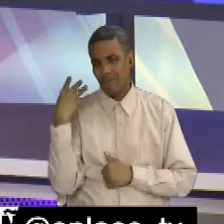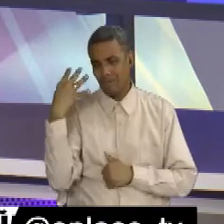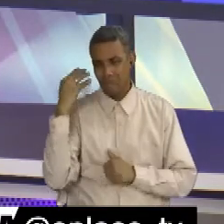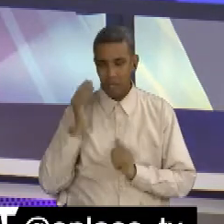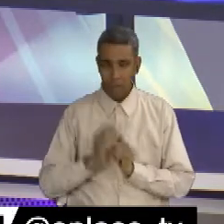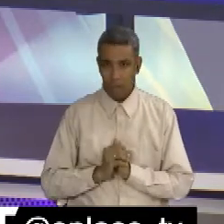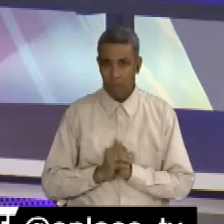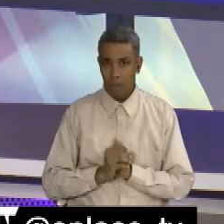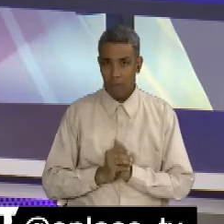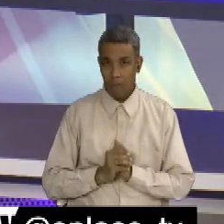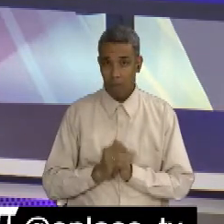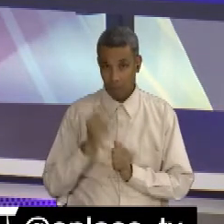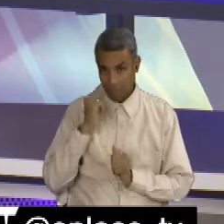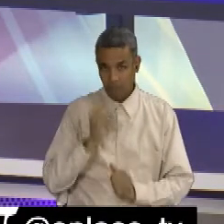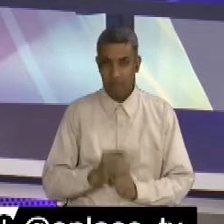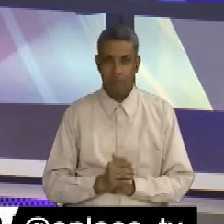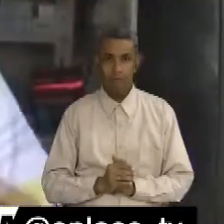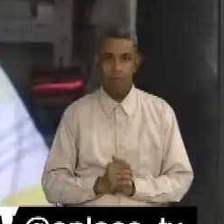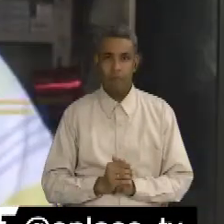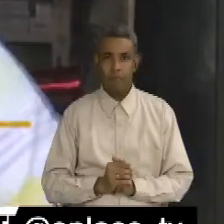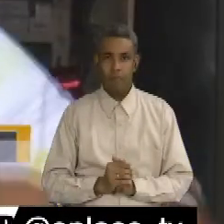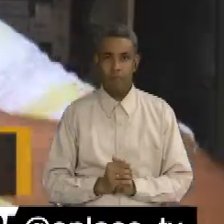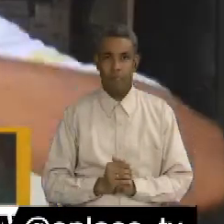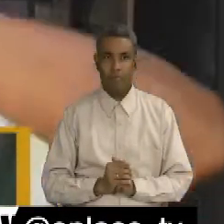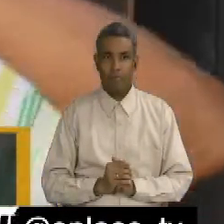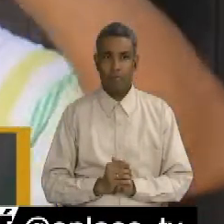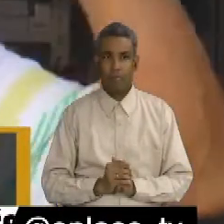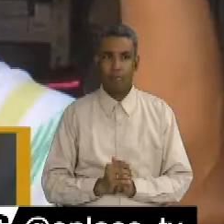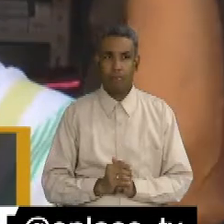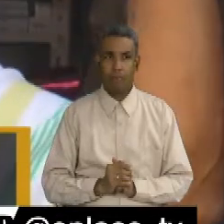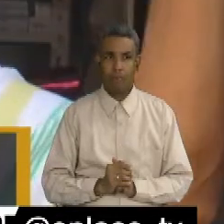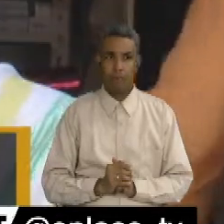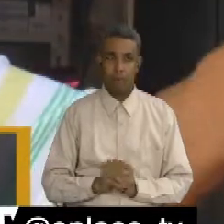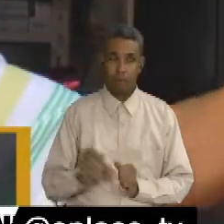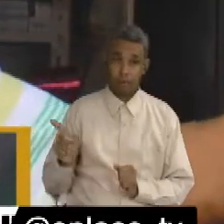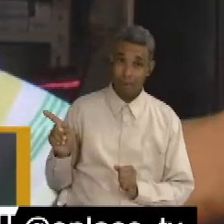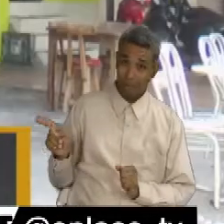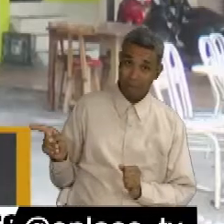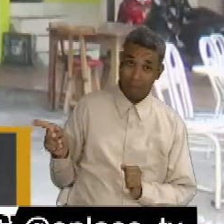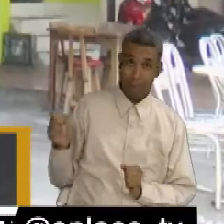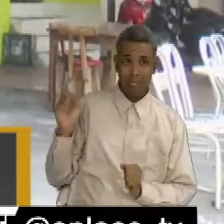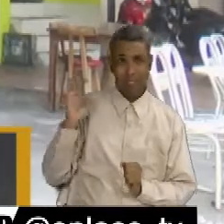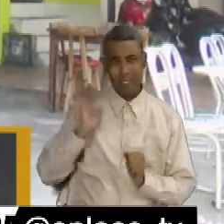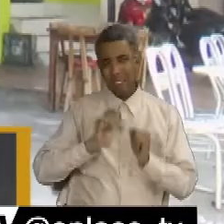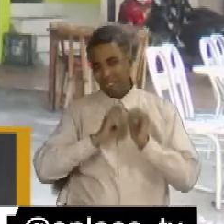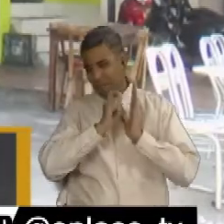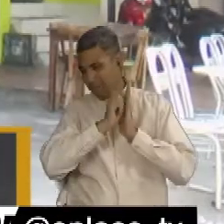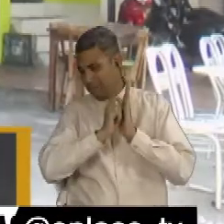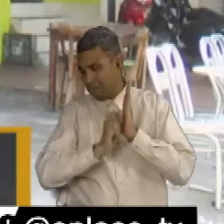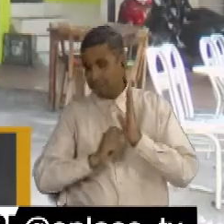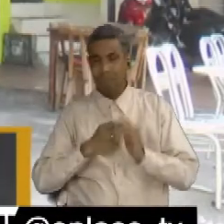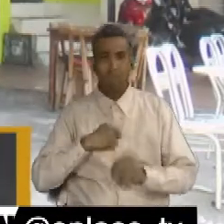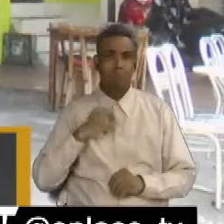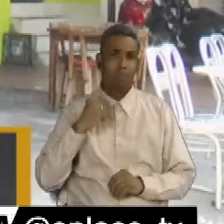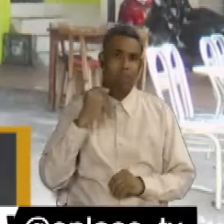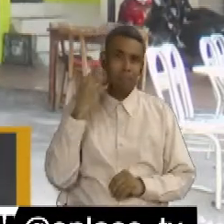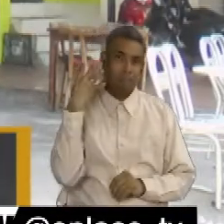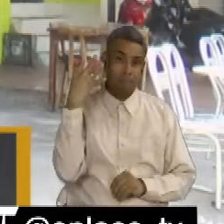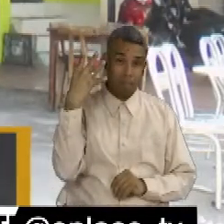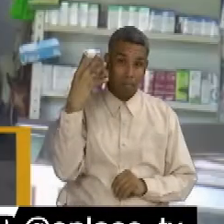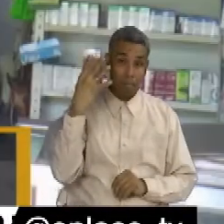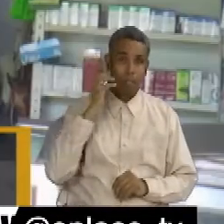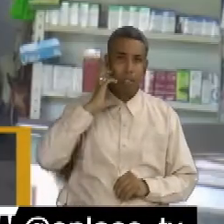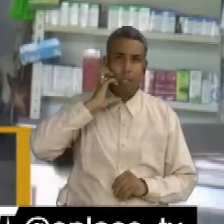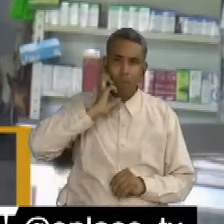al local comercial por el techo. Este comerciante del barrio Primero de Mayo al nororiente de la ciudad fue visitado por cuarta vez por los ladrones que se llevaron